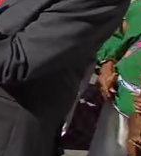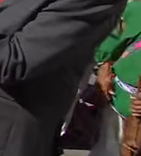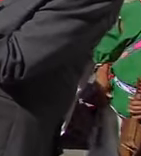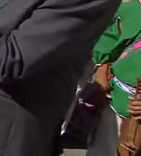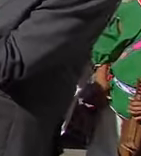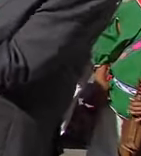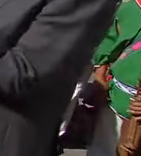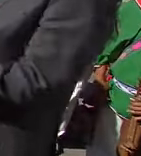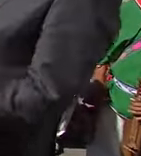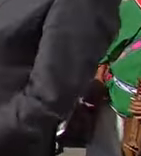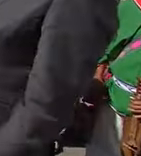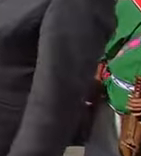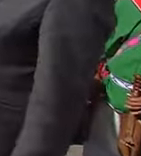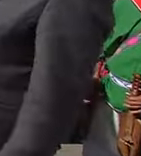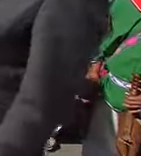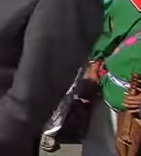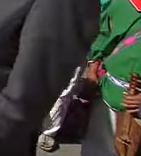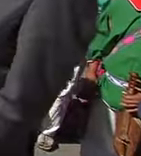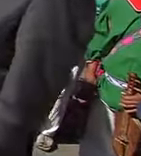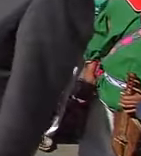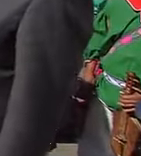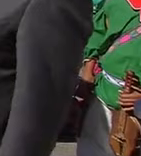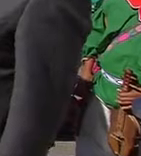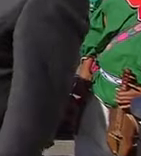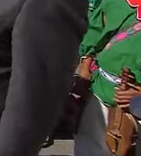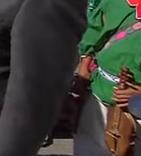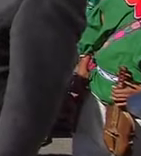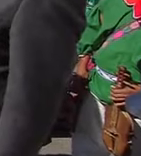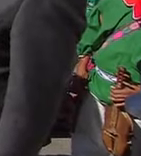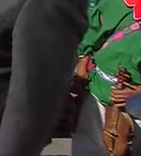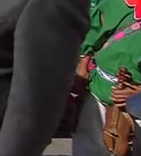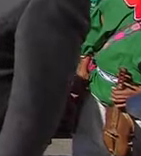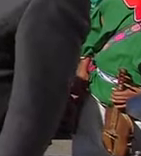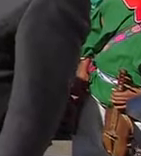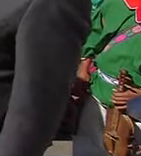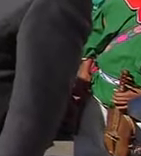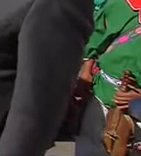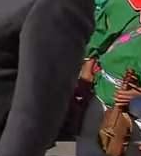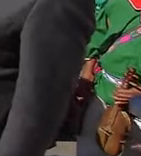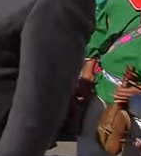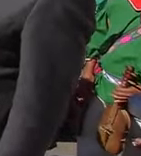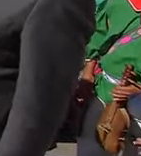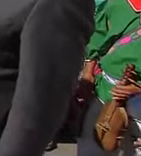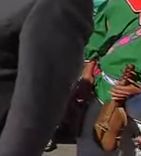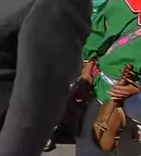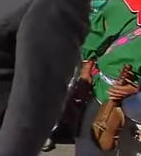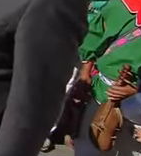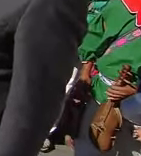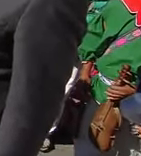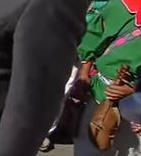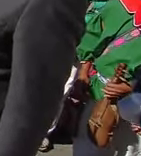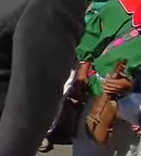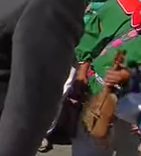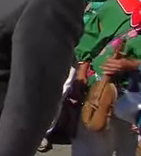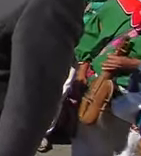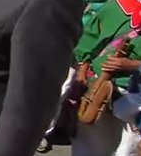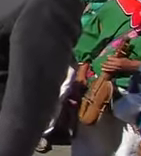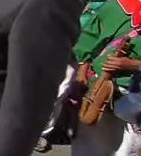prácticamente es la protección del lugar sagrado. Sagrados de Wirikuta y entre otros los cinco puntos cardinales